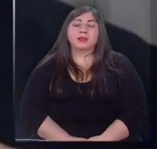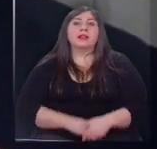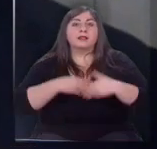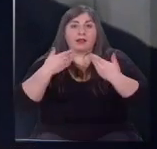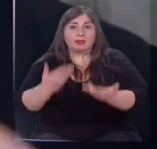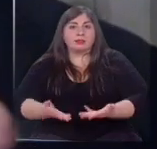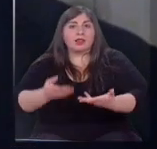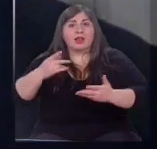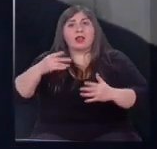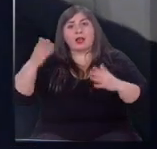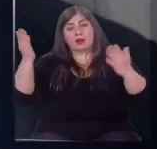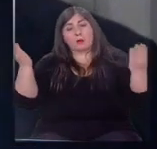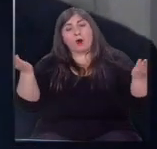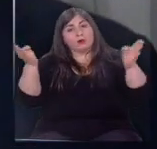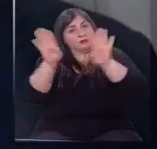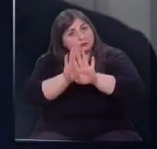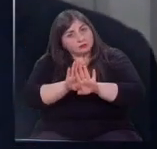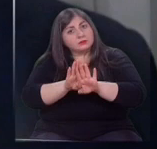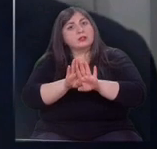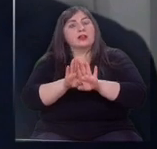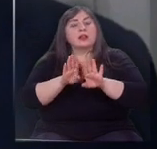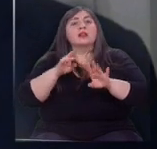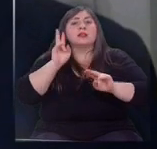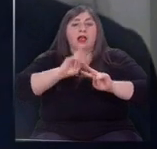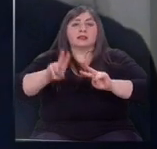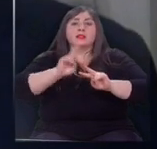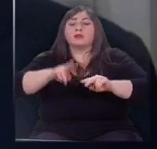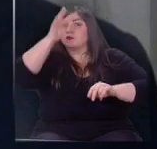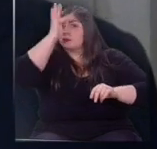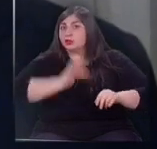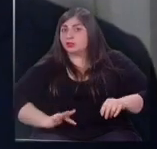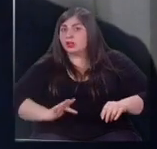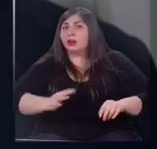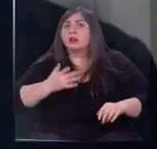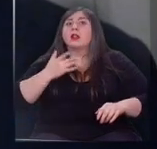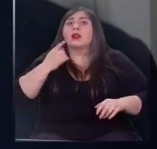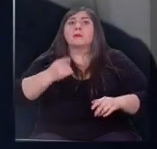restringida y que se pretenda hacer funcionar.